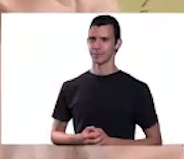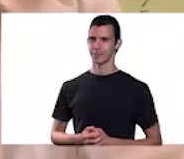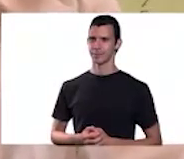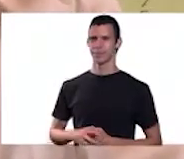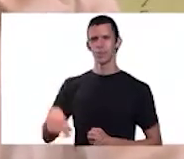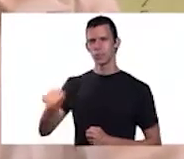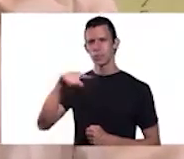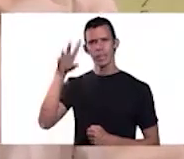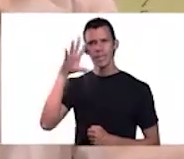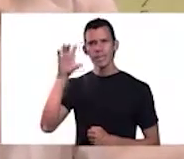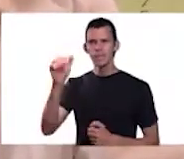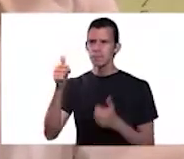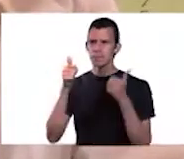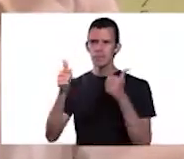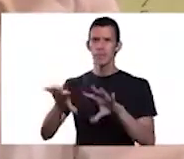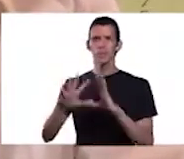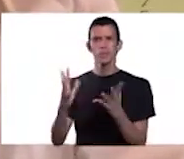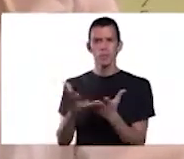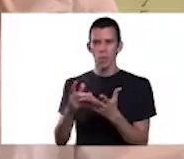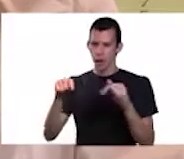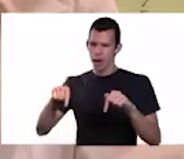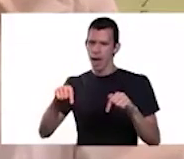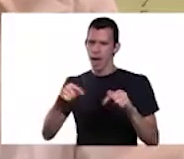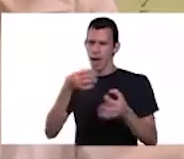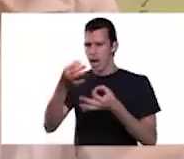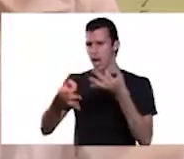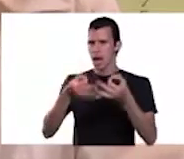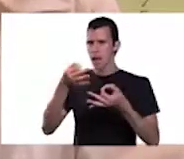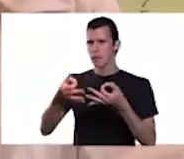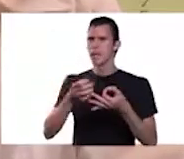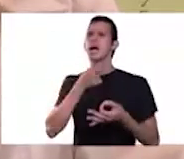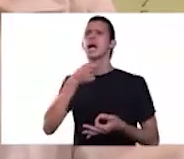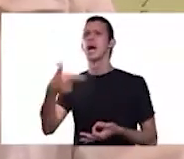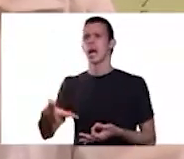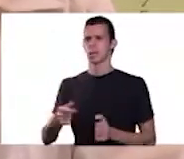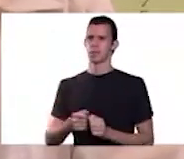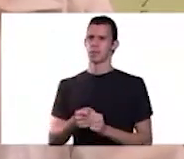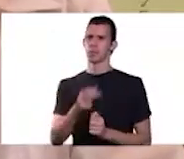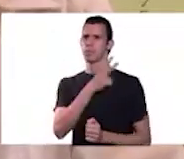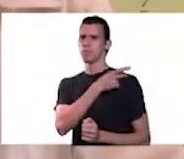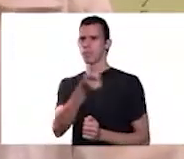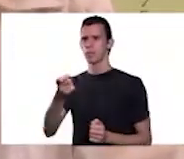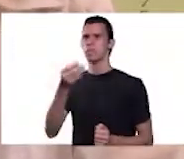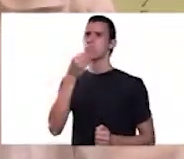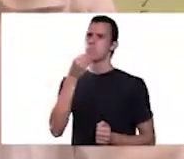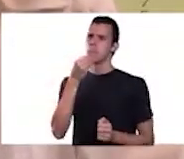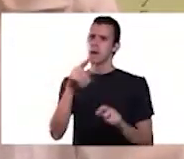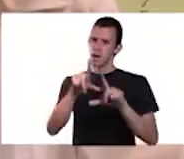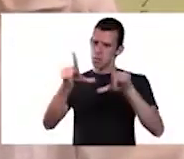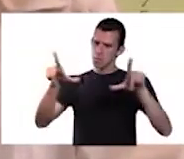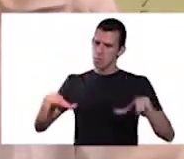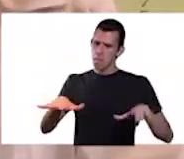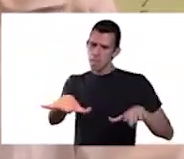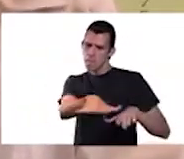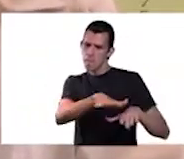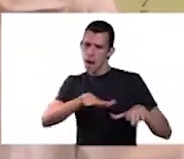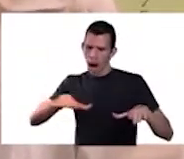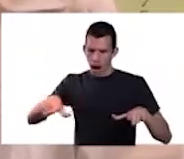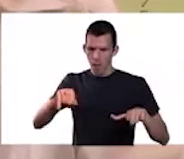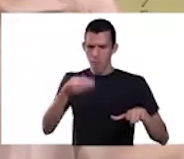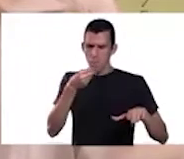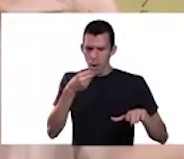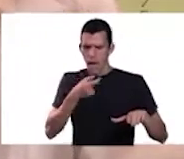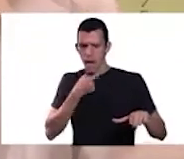estamos hablando, el docente podría realizar en un mapa localizaciones.